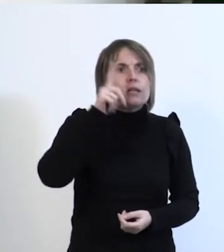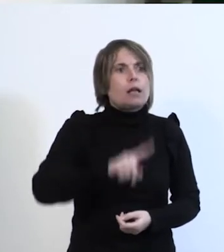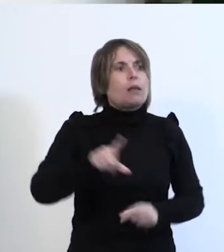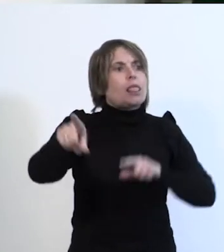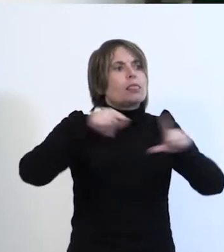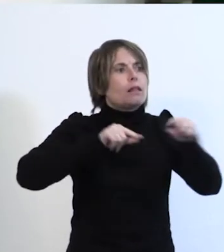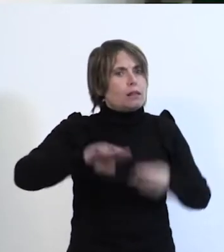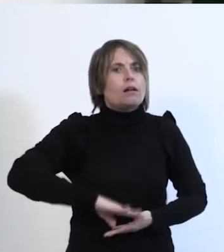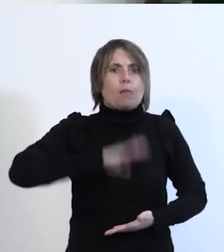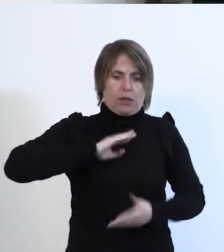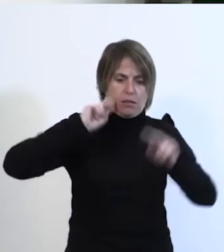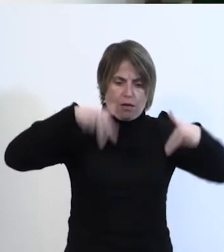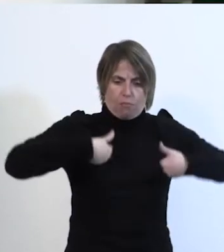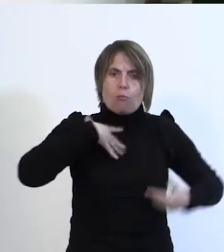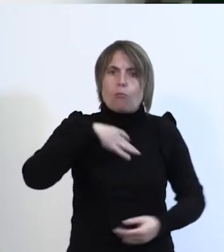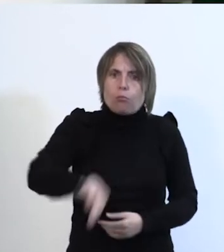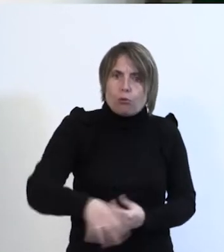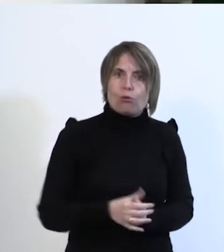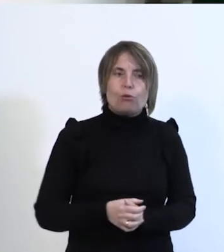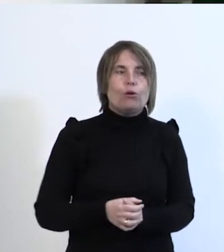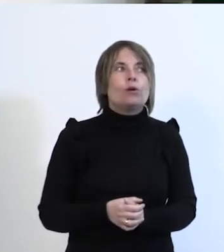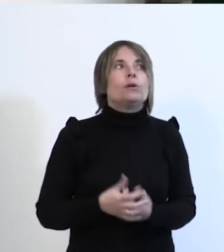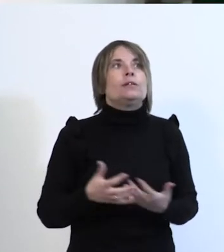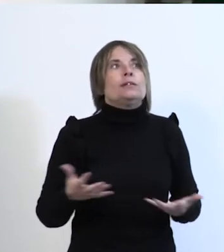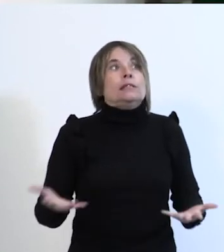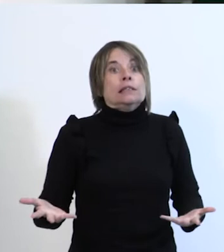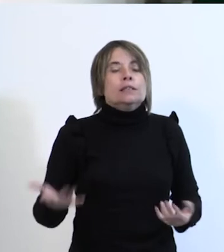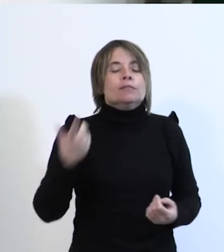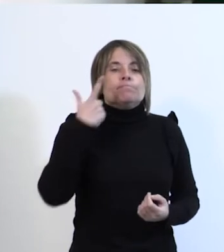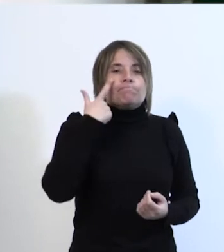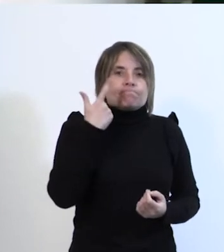y capacidad de decidir por nosotras mismas. Entonces,